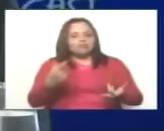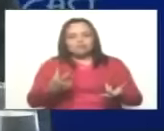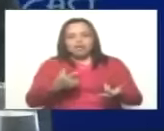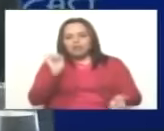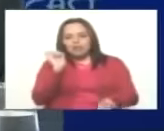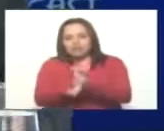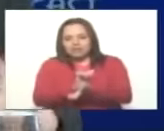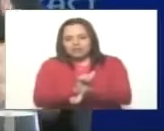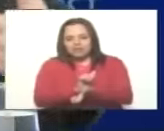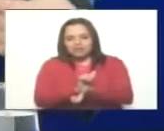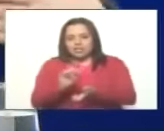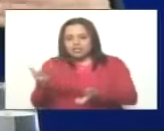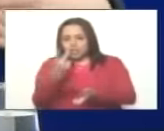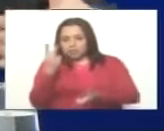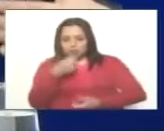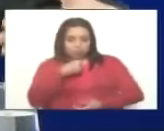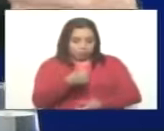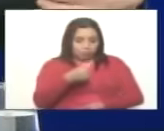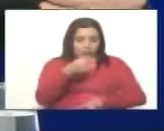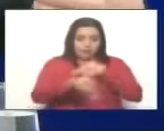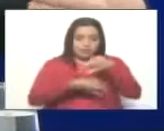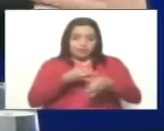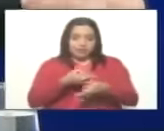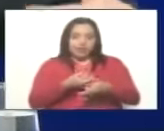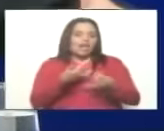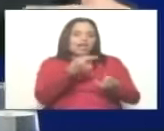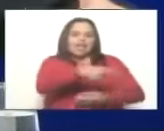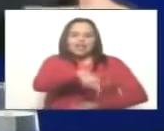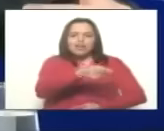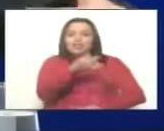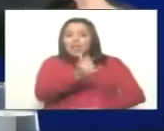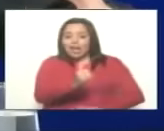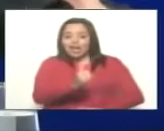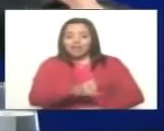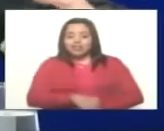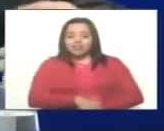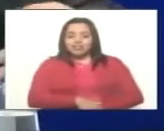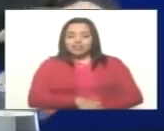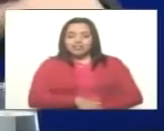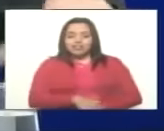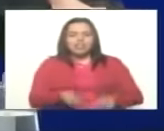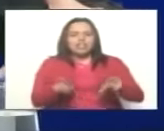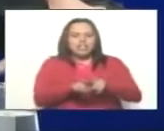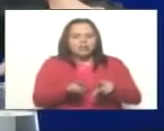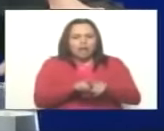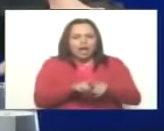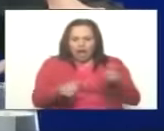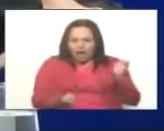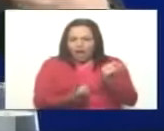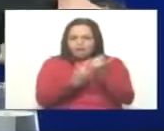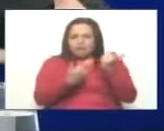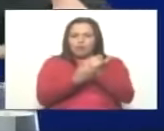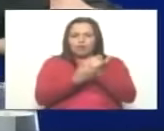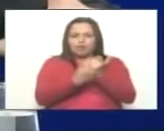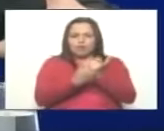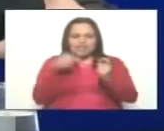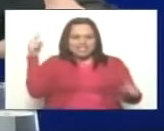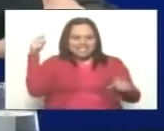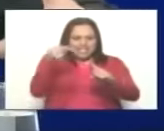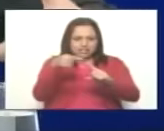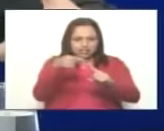segunda prueba de prensa que yo doy, refiriendo que ellos ya son algo así como que cómplices